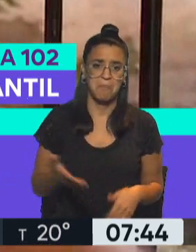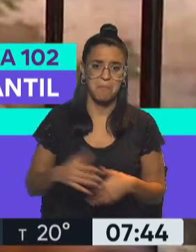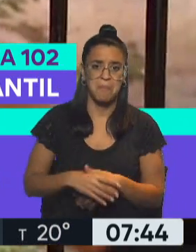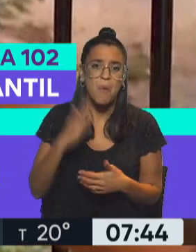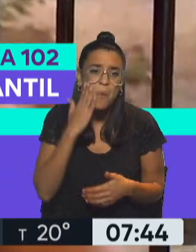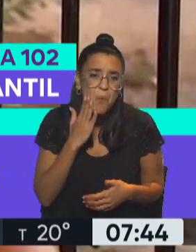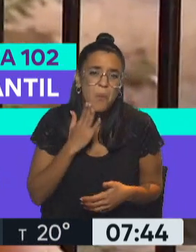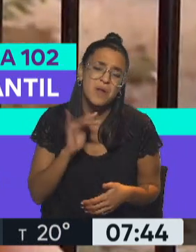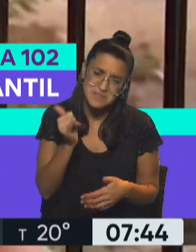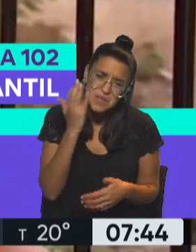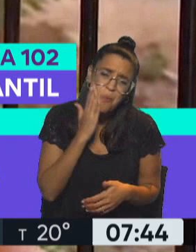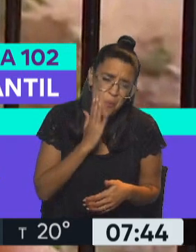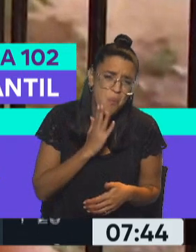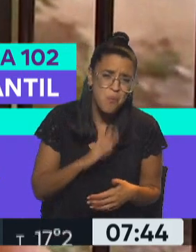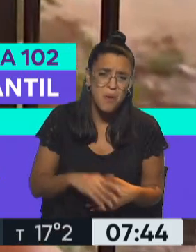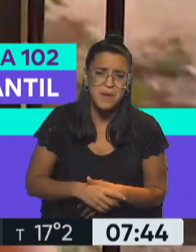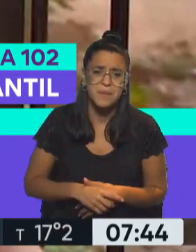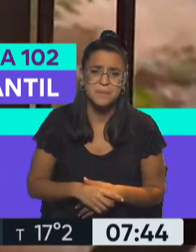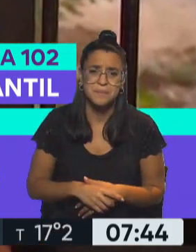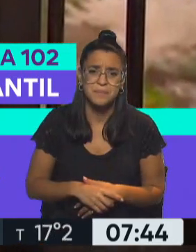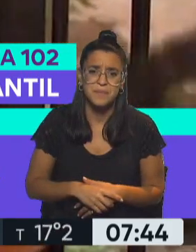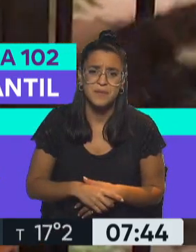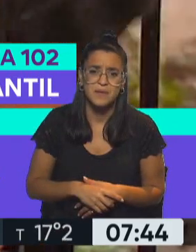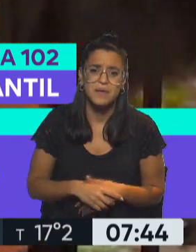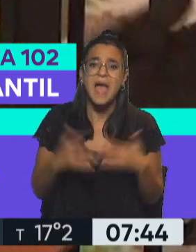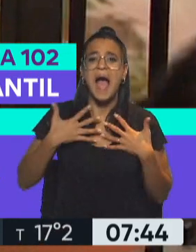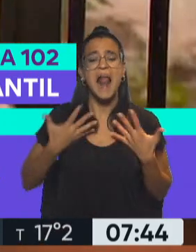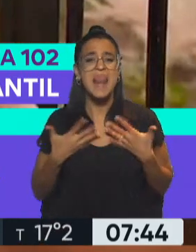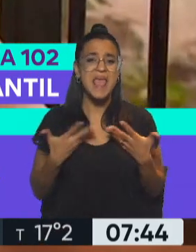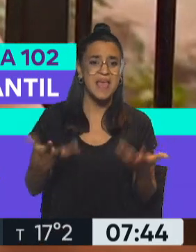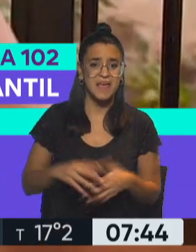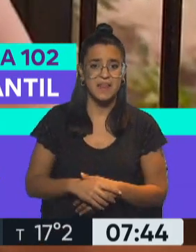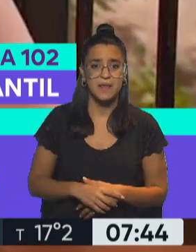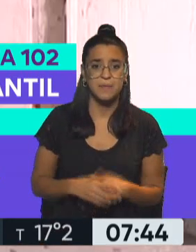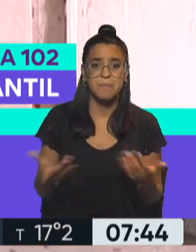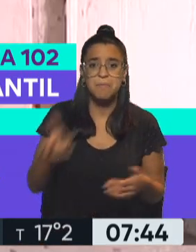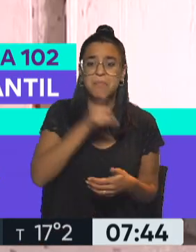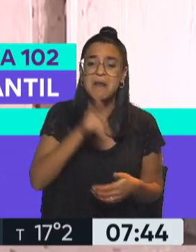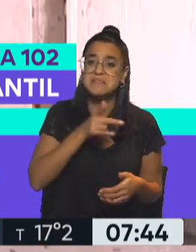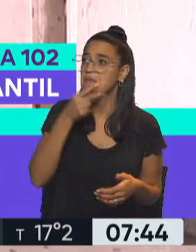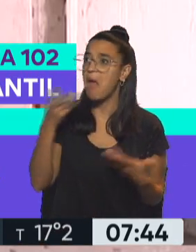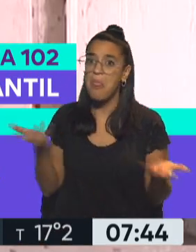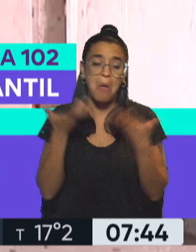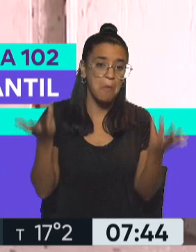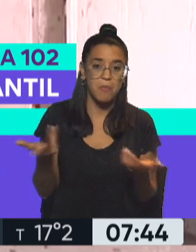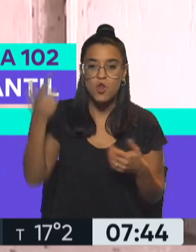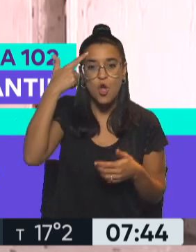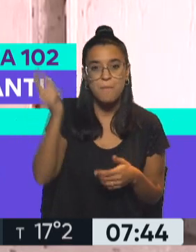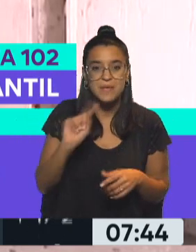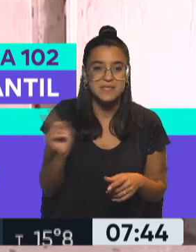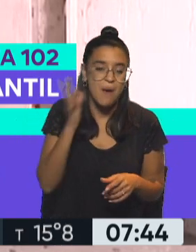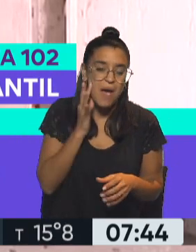muy bonito. Sí, muy bueno, era muy, muy alegre, ¿sí viste? Parecía que no, como que no pasaba. ¿Pensaría que estaba pasando un